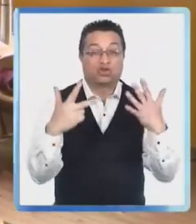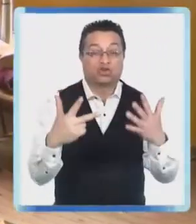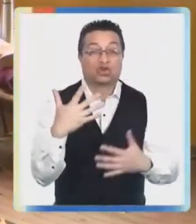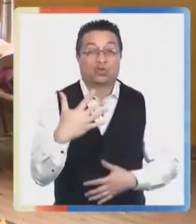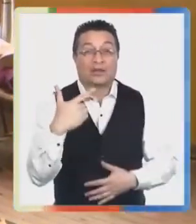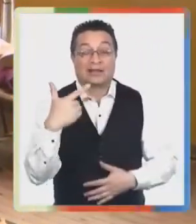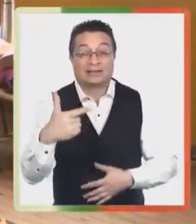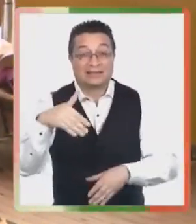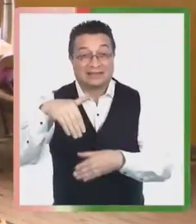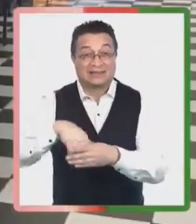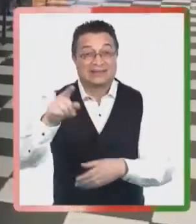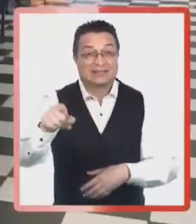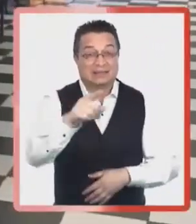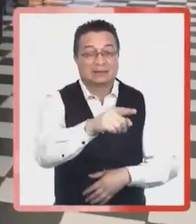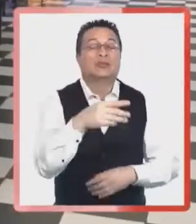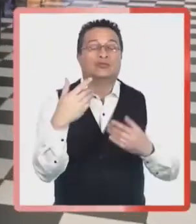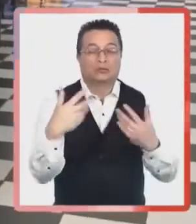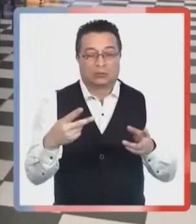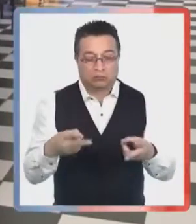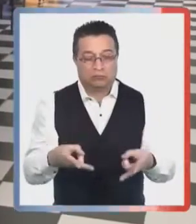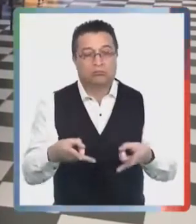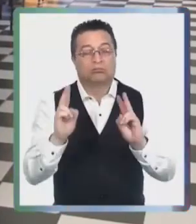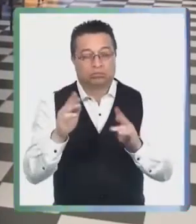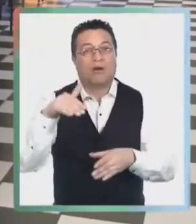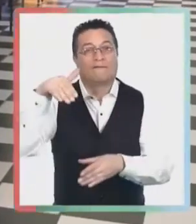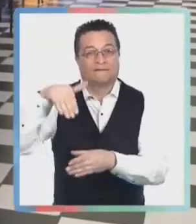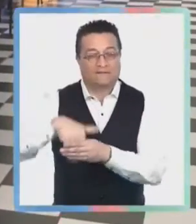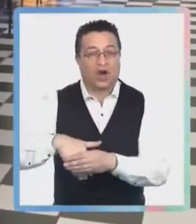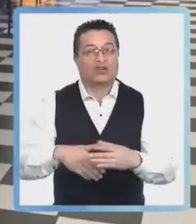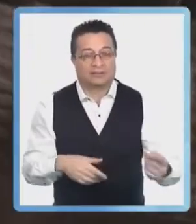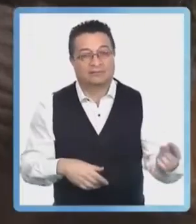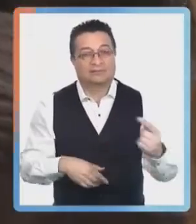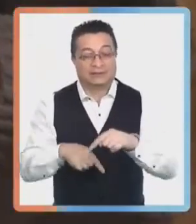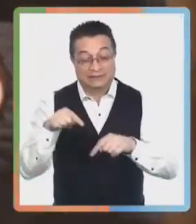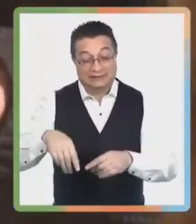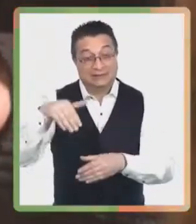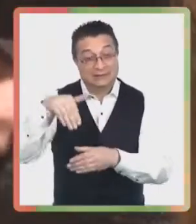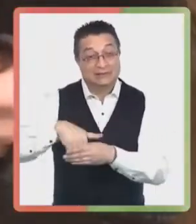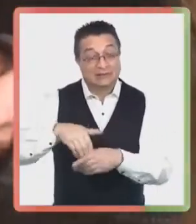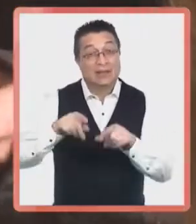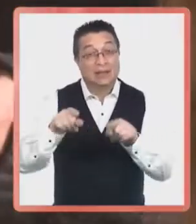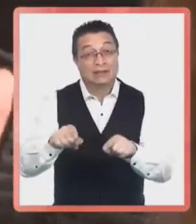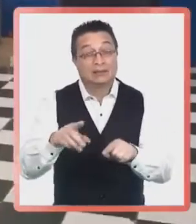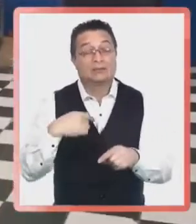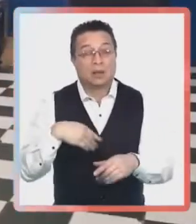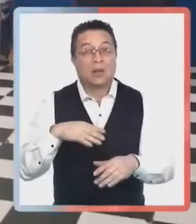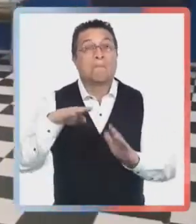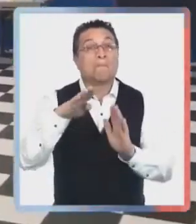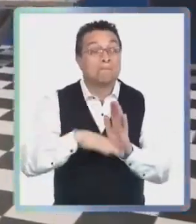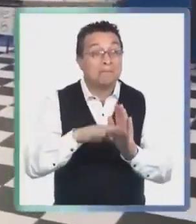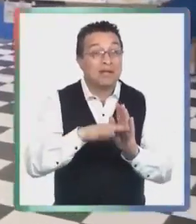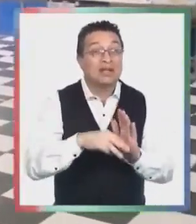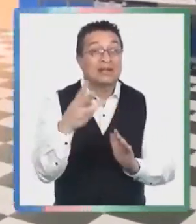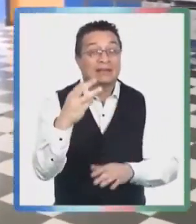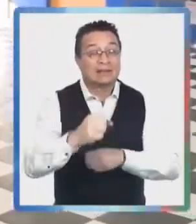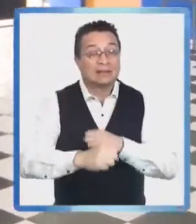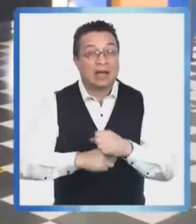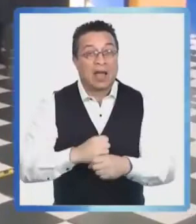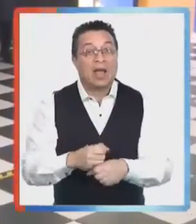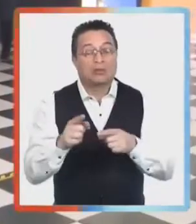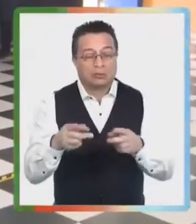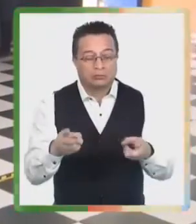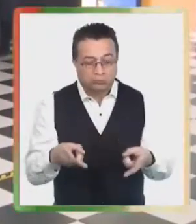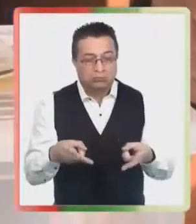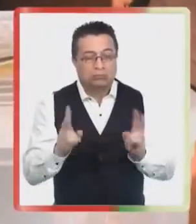15.173.857 electores estarán habilitados para sufragar. En este plebiscito serán los menores de 30 años quienes tendrán